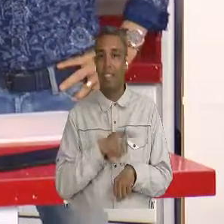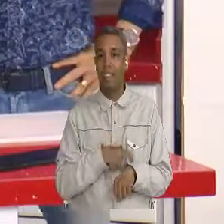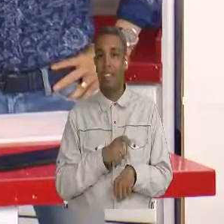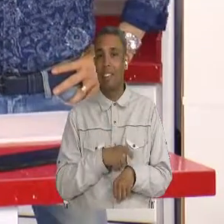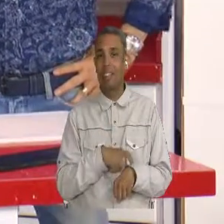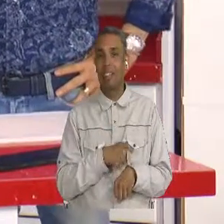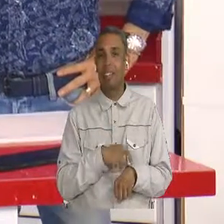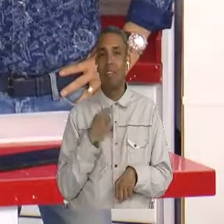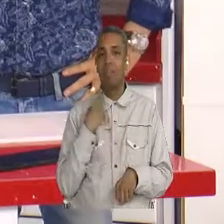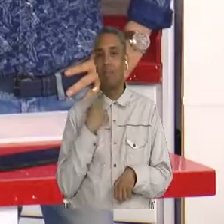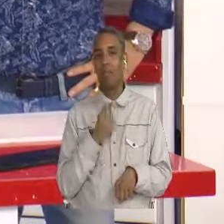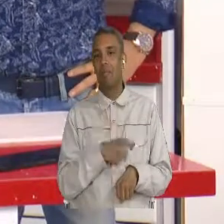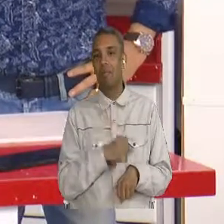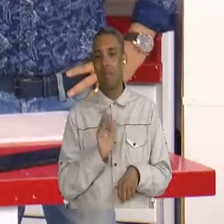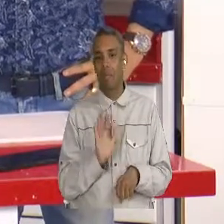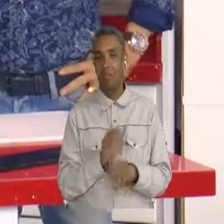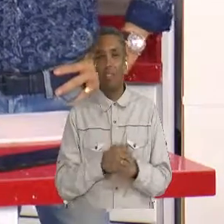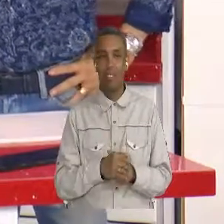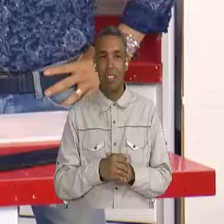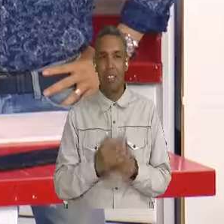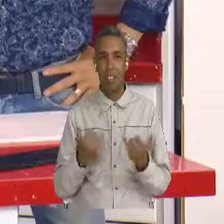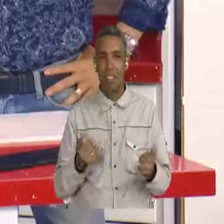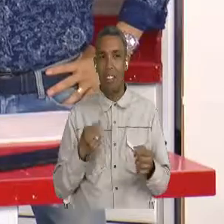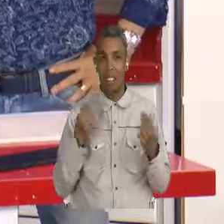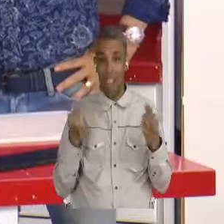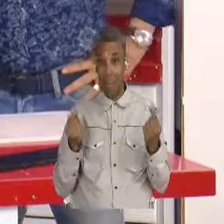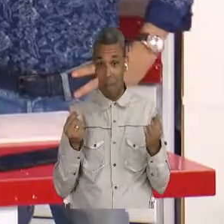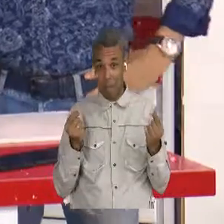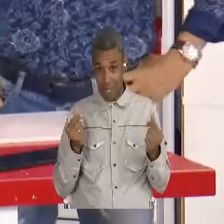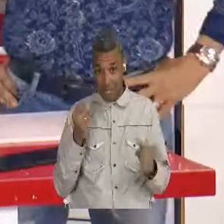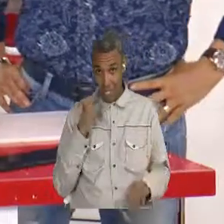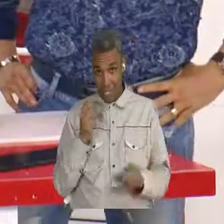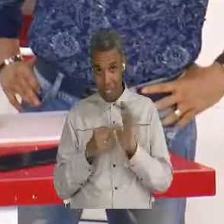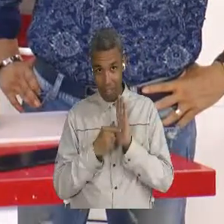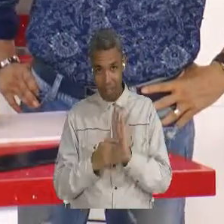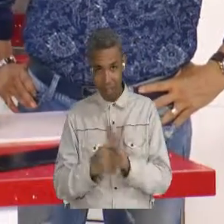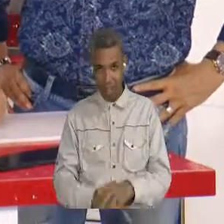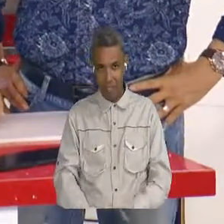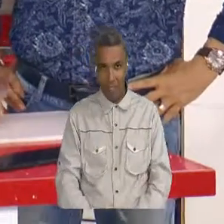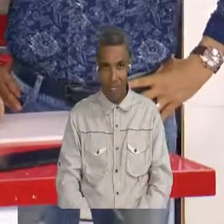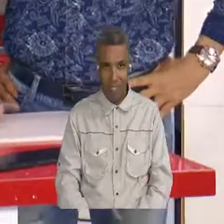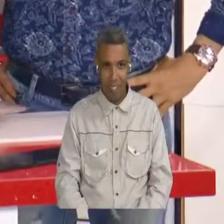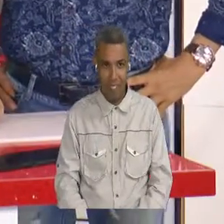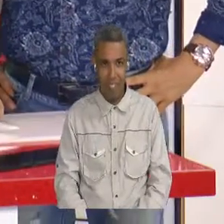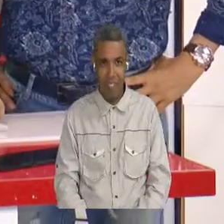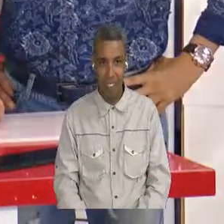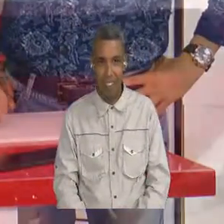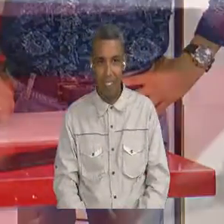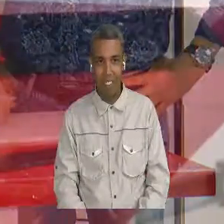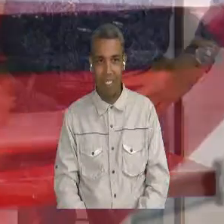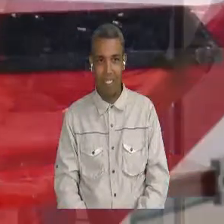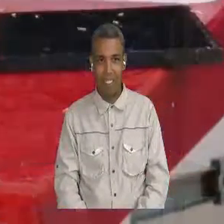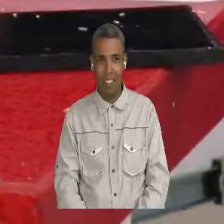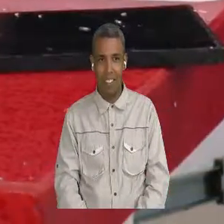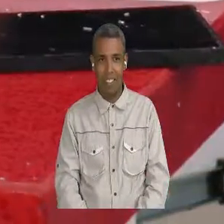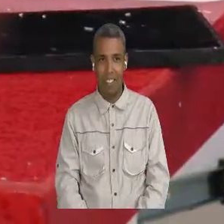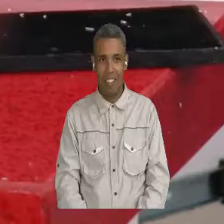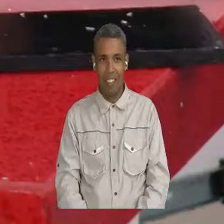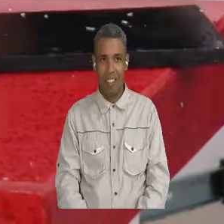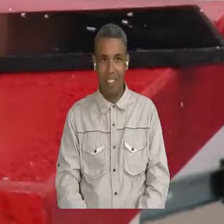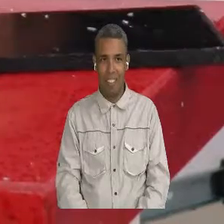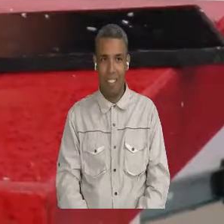tiempo. Vamos a hacer algo acá rápido. Ya tengo acá uno. Todo listo. Refrigerado. Excelente. ¿Cuánto tiempo